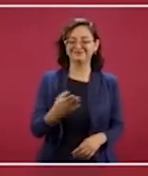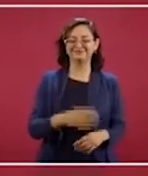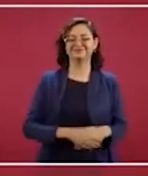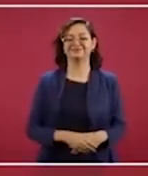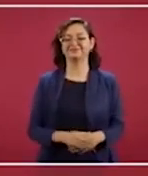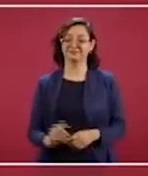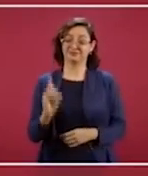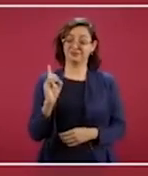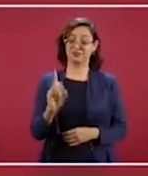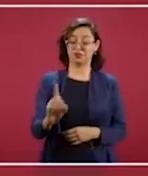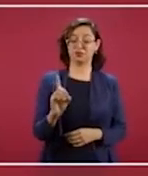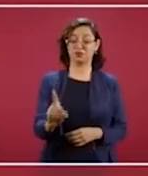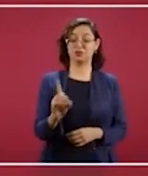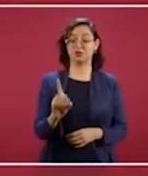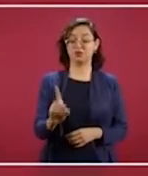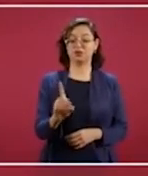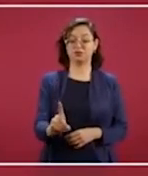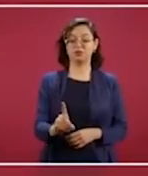domingo